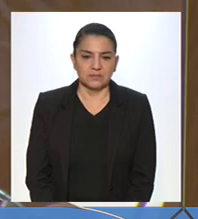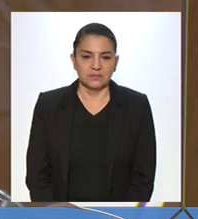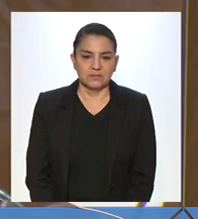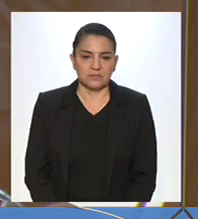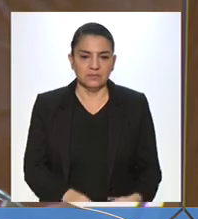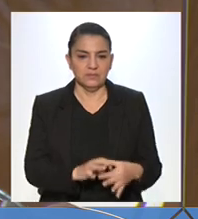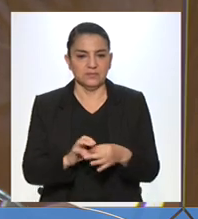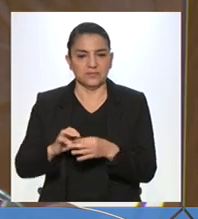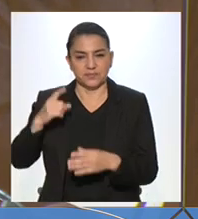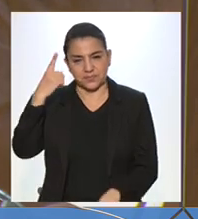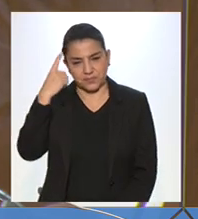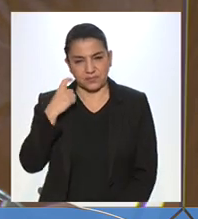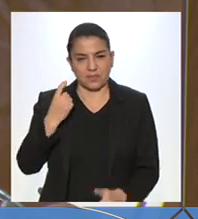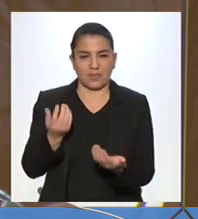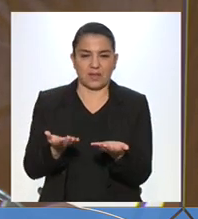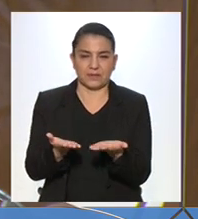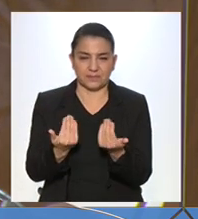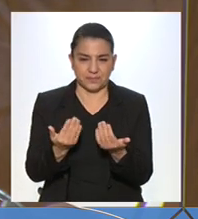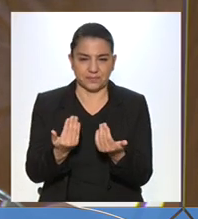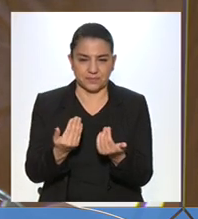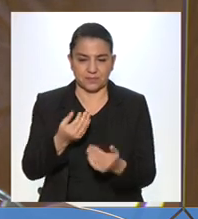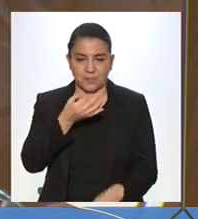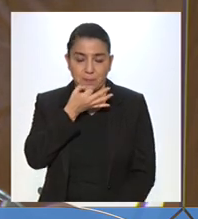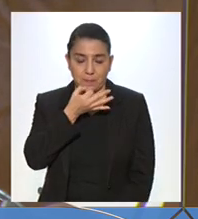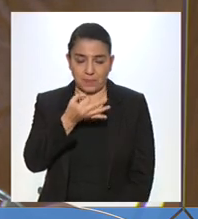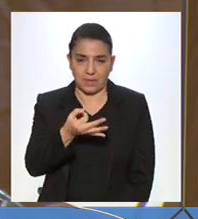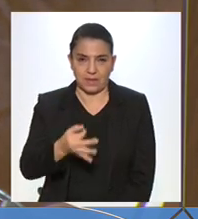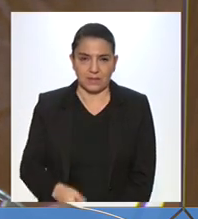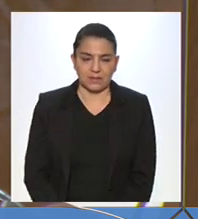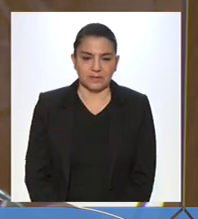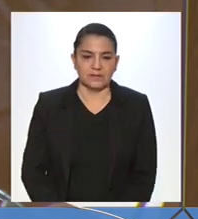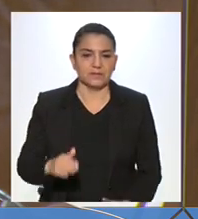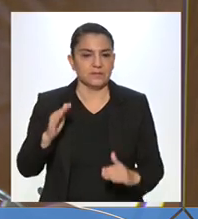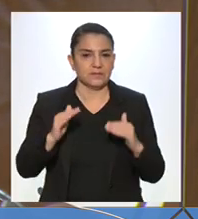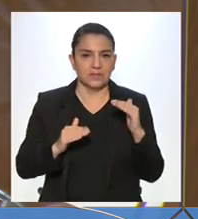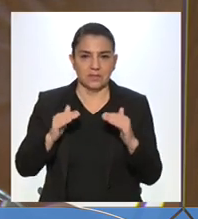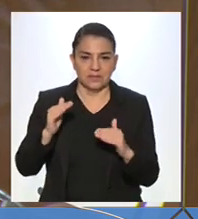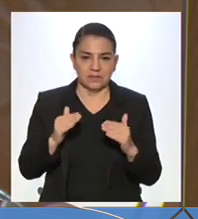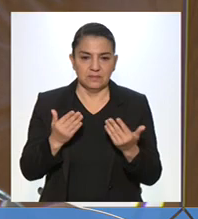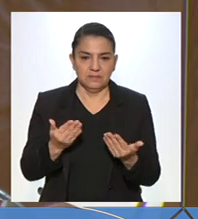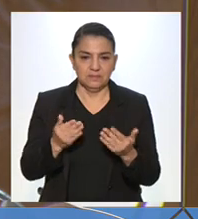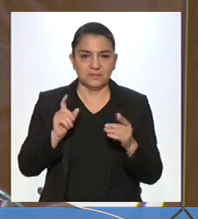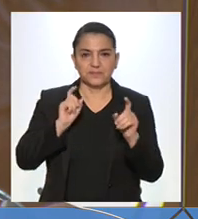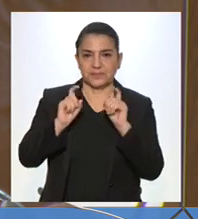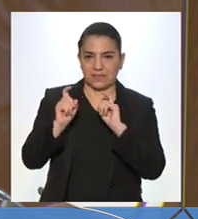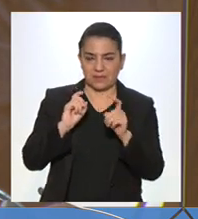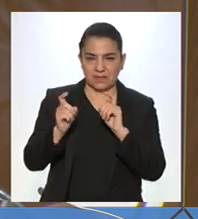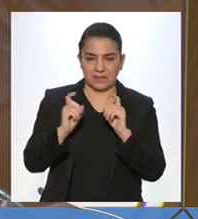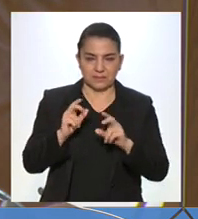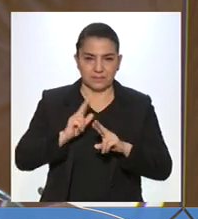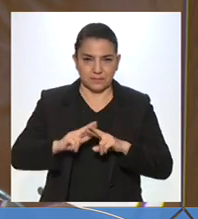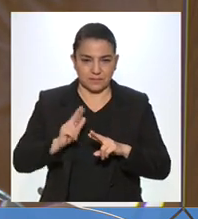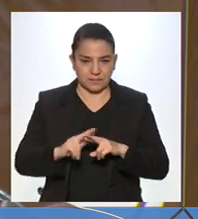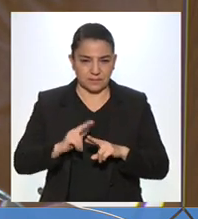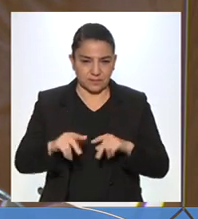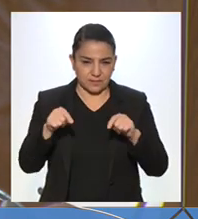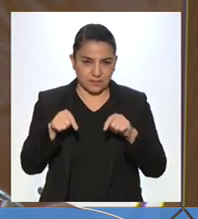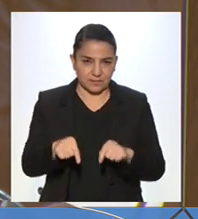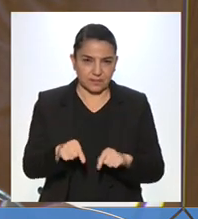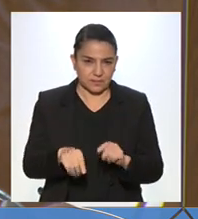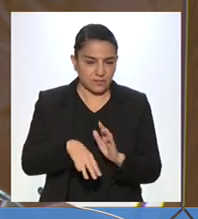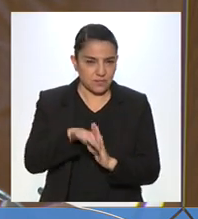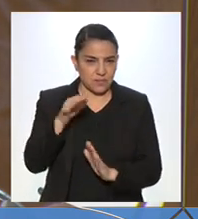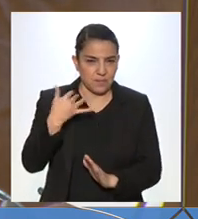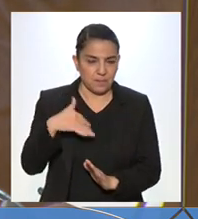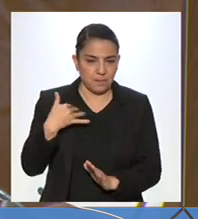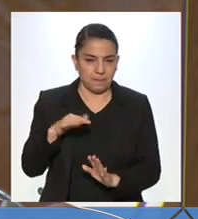creo que es absolutamente necesario también establecer de que a veces la destemplada crítica respecto a lo que se hace aquí, si hay algo fundamental y